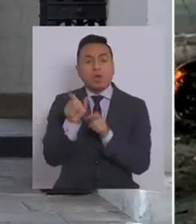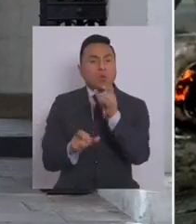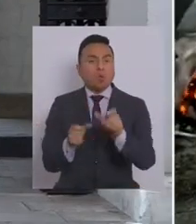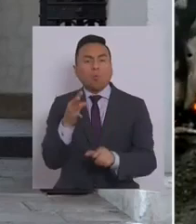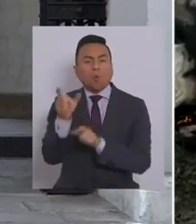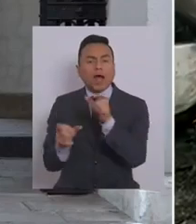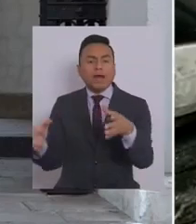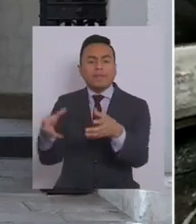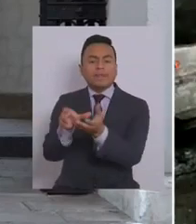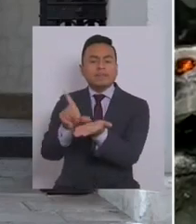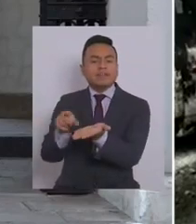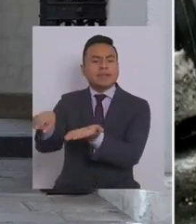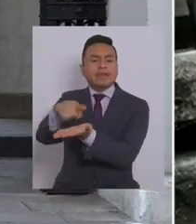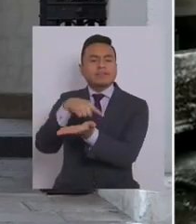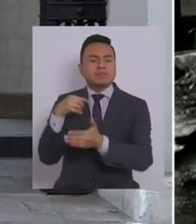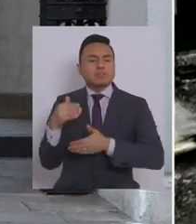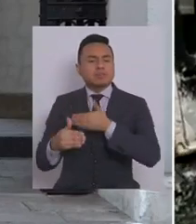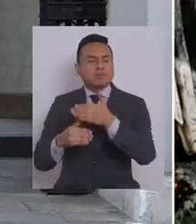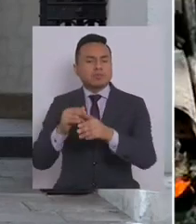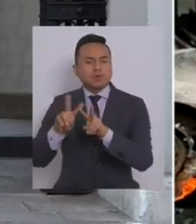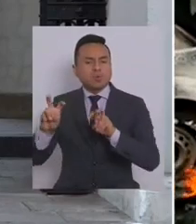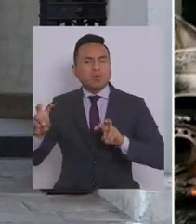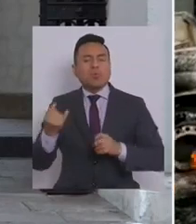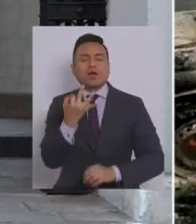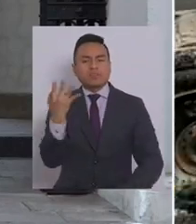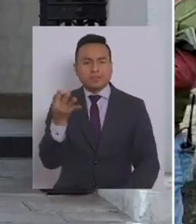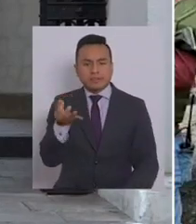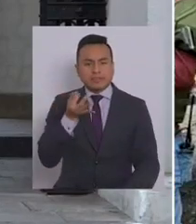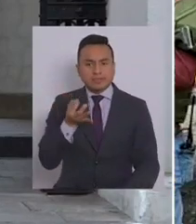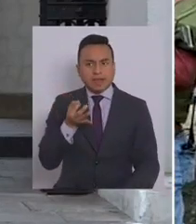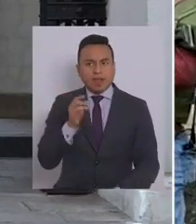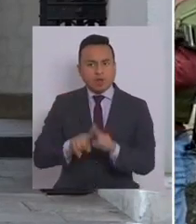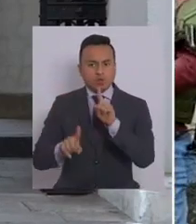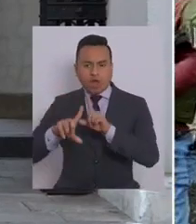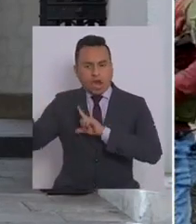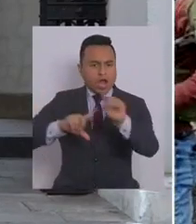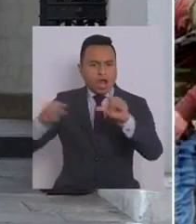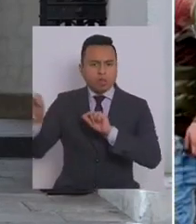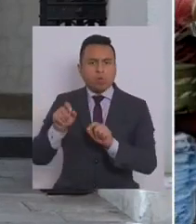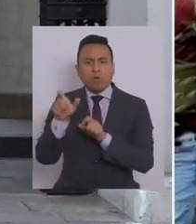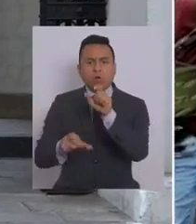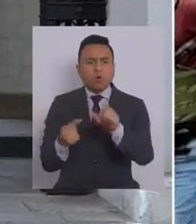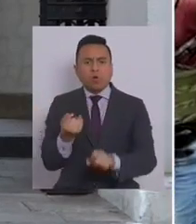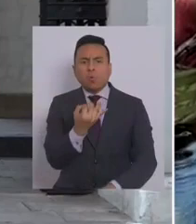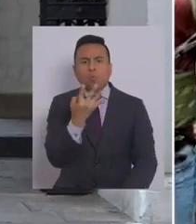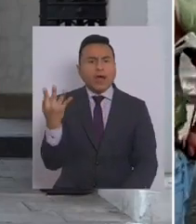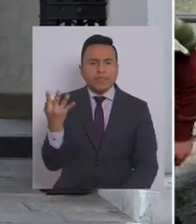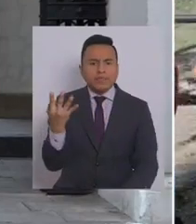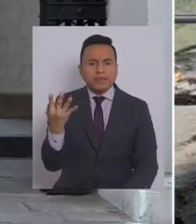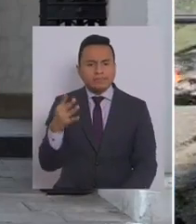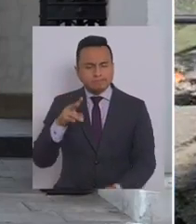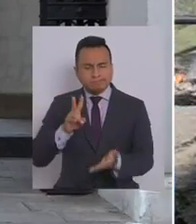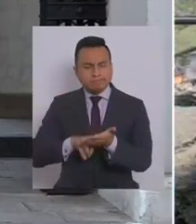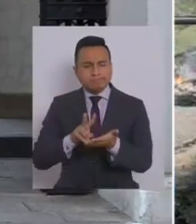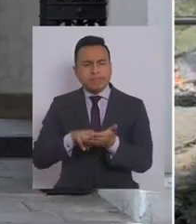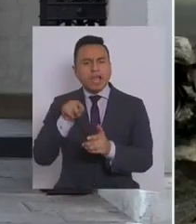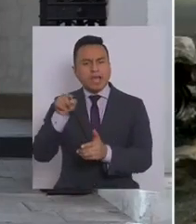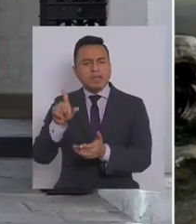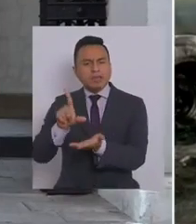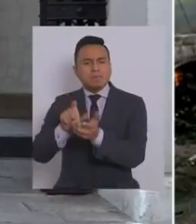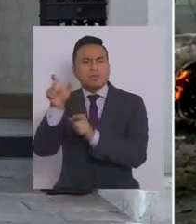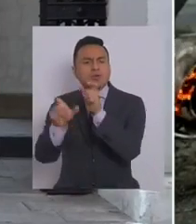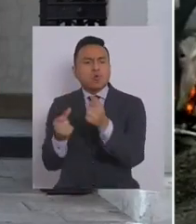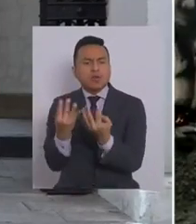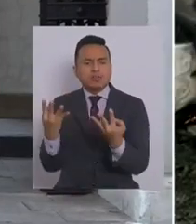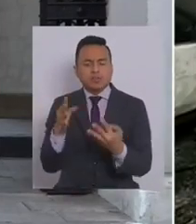personas estaban en este procedimiento? Porque se dice que salieron arrancando. ¿Cuántas personas fueron las que finalmente estuvieron ahí y